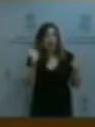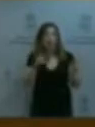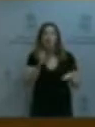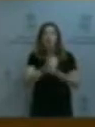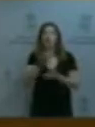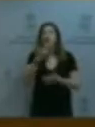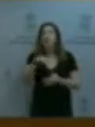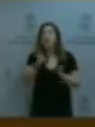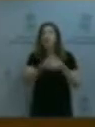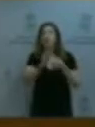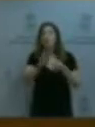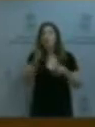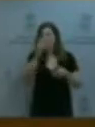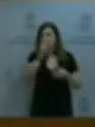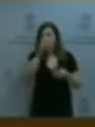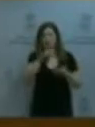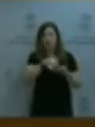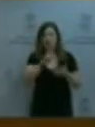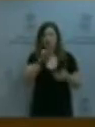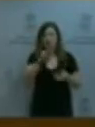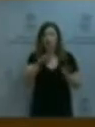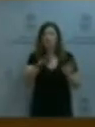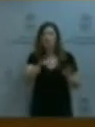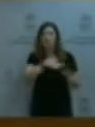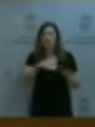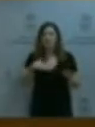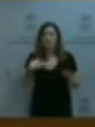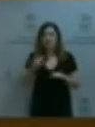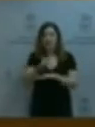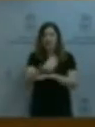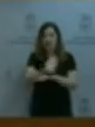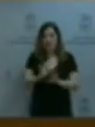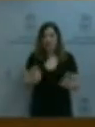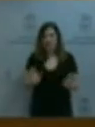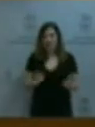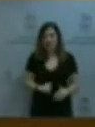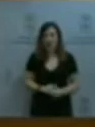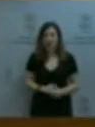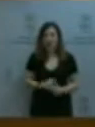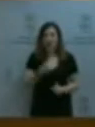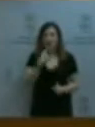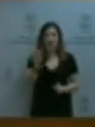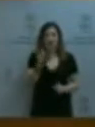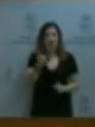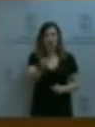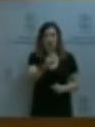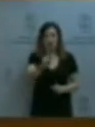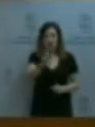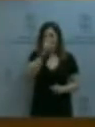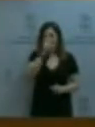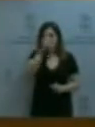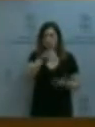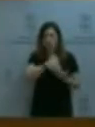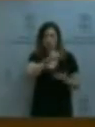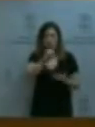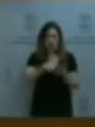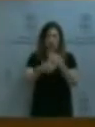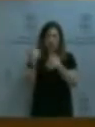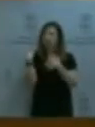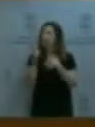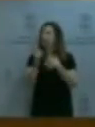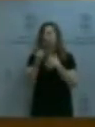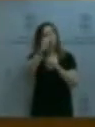Pero quisieron engañar, diciendo, no, es que eso era del 11. No, señores, eso se presupuestó en el 12.